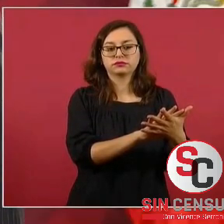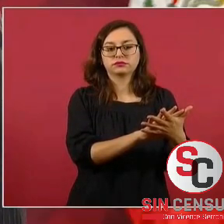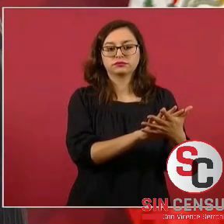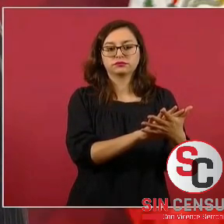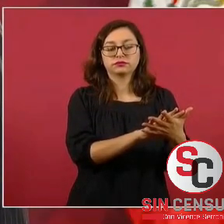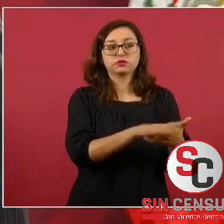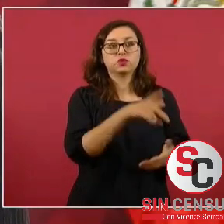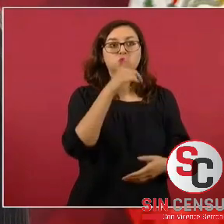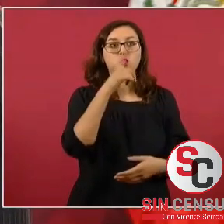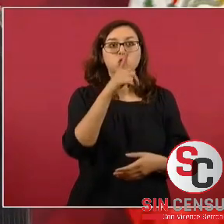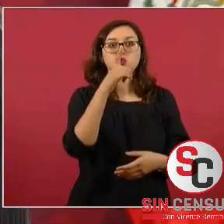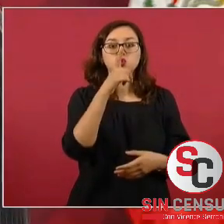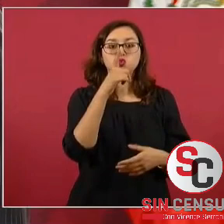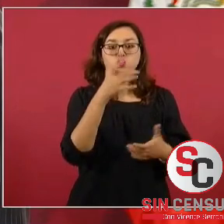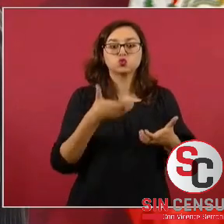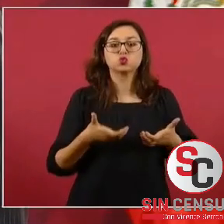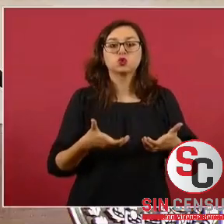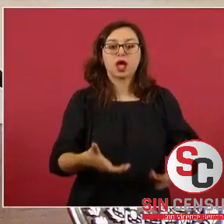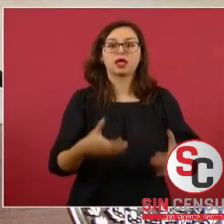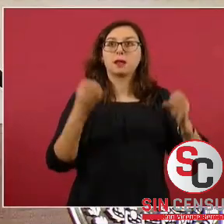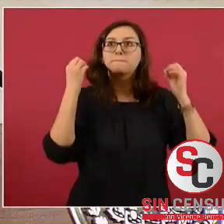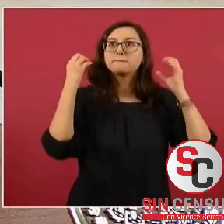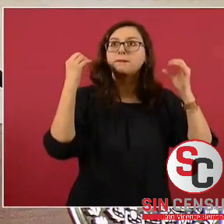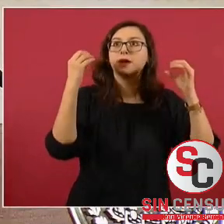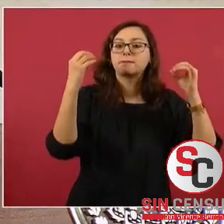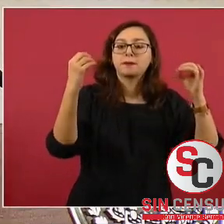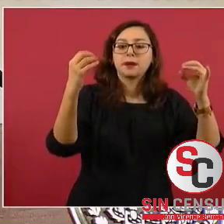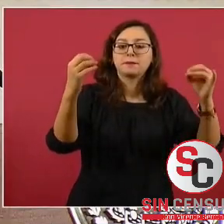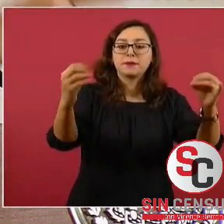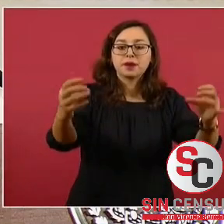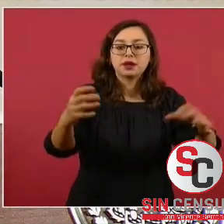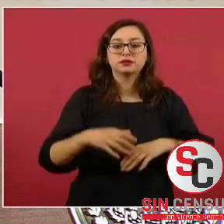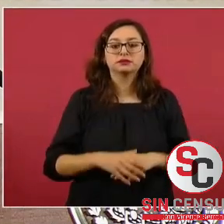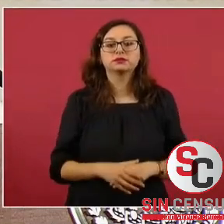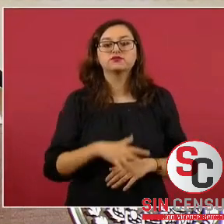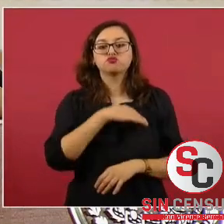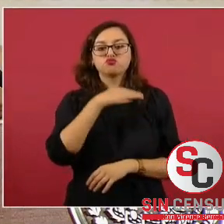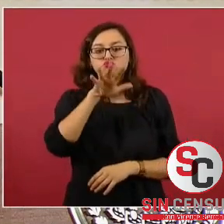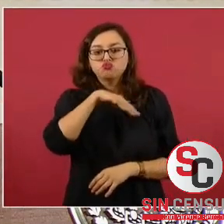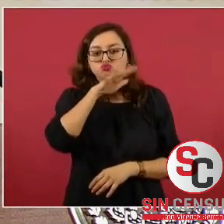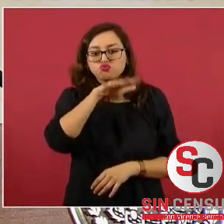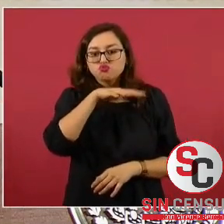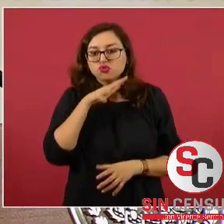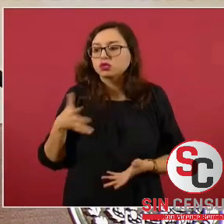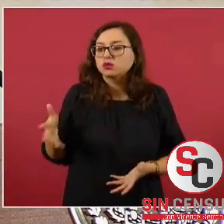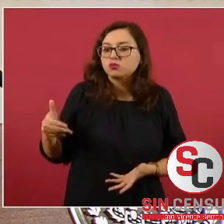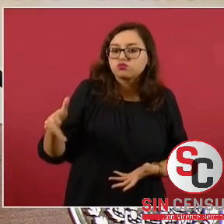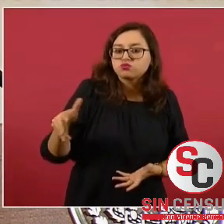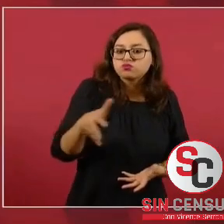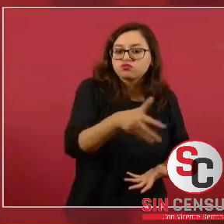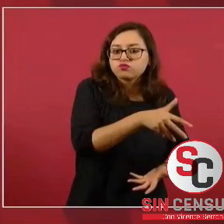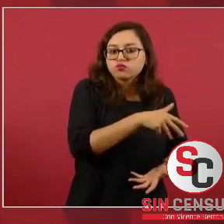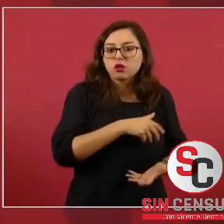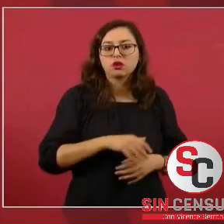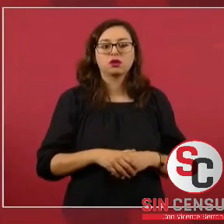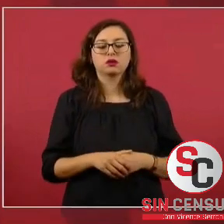del alumbrado público, de la recolección de basura,